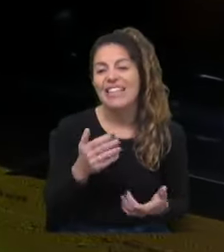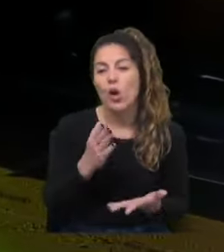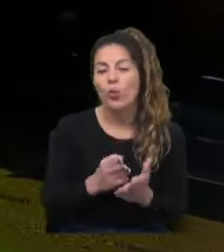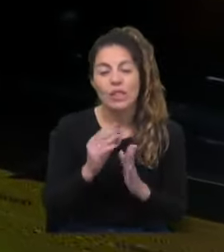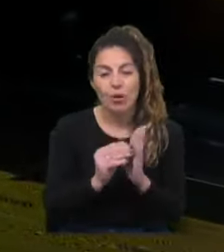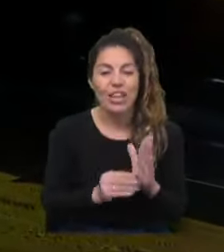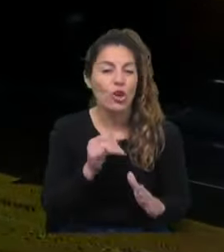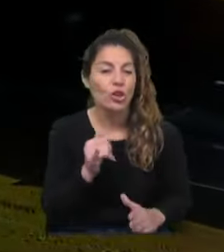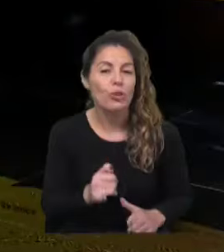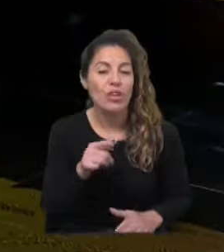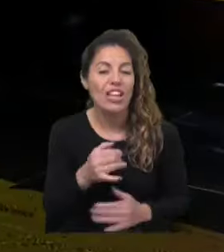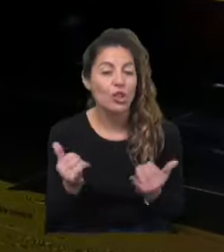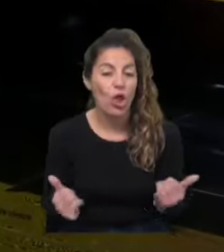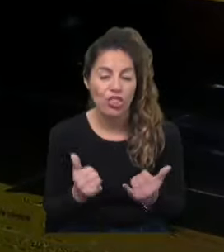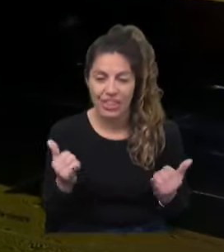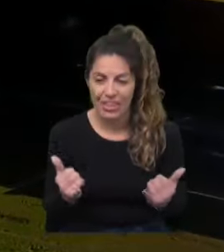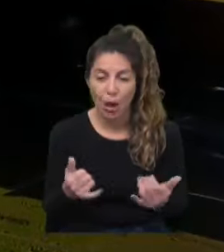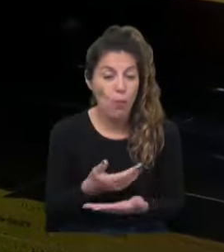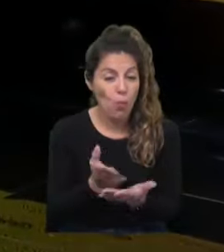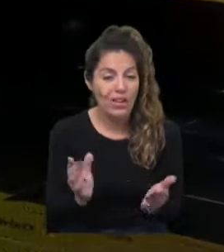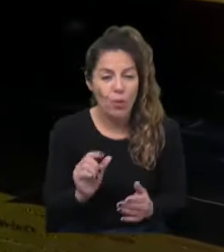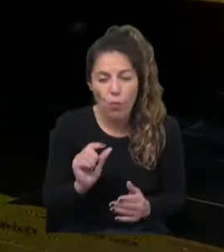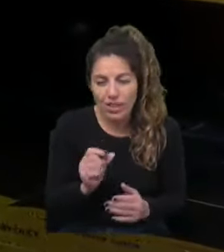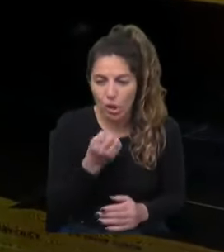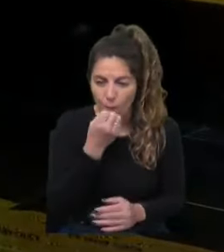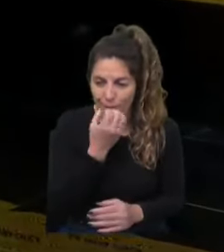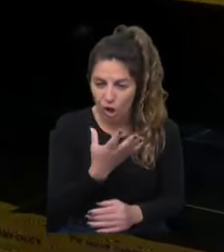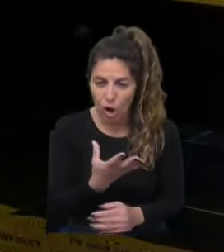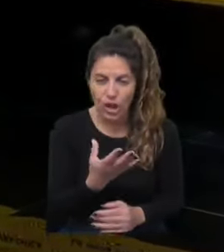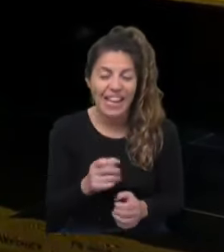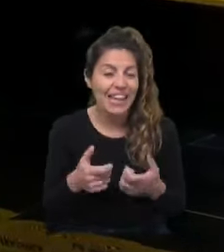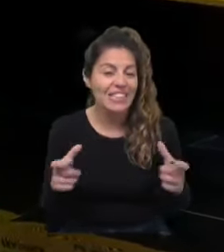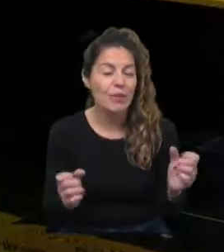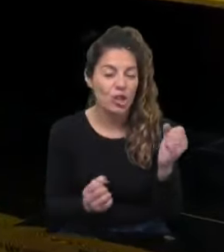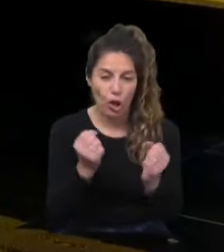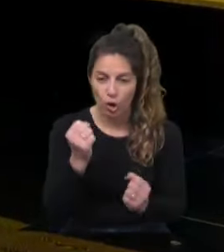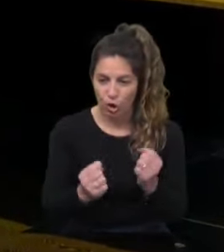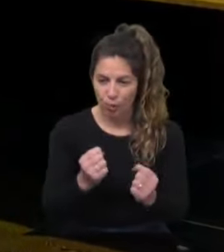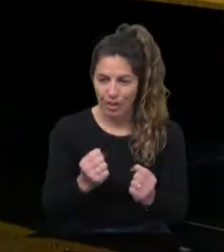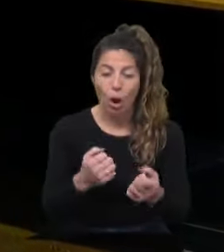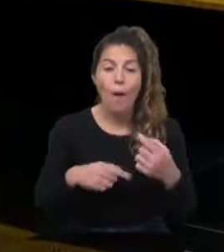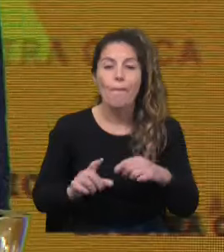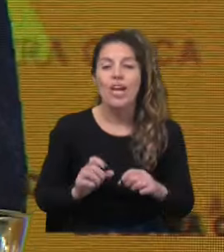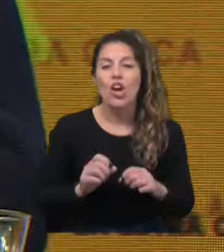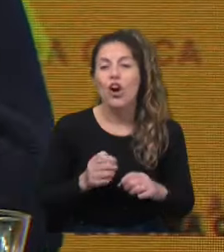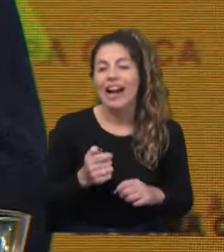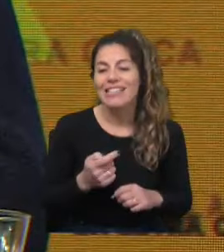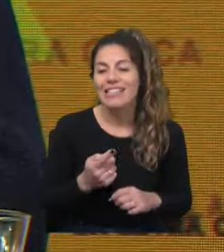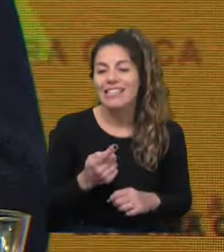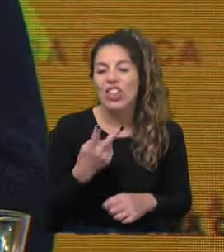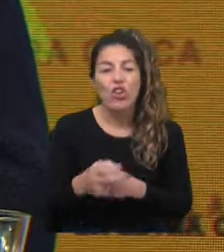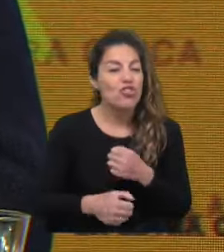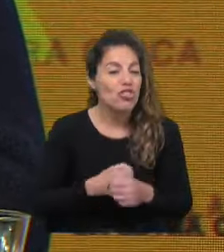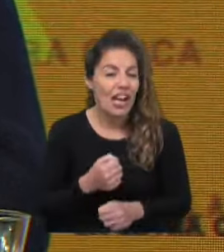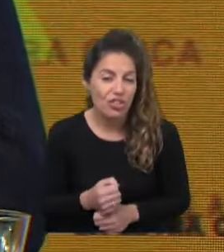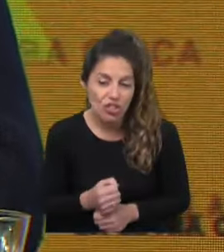dato que tuvimos en estos días muestra un poquito de mejora en el crecimiento económico, pero llevamos prácticamente